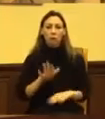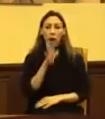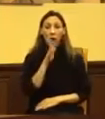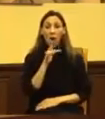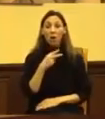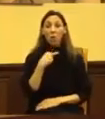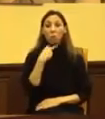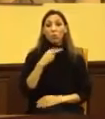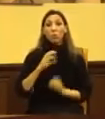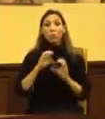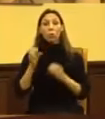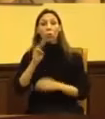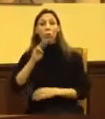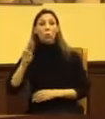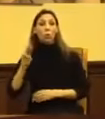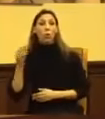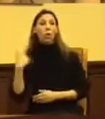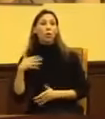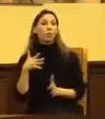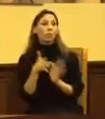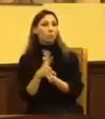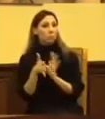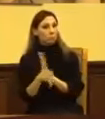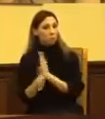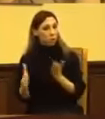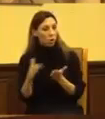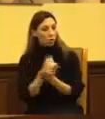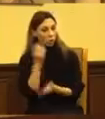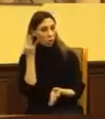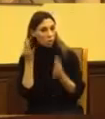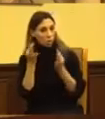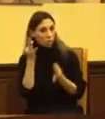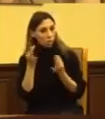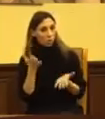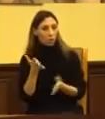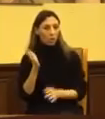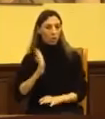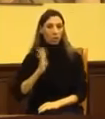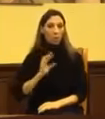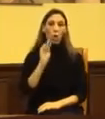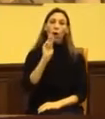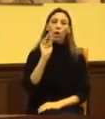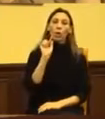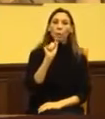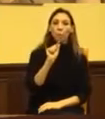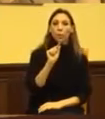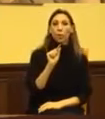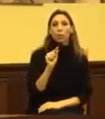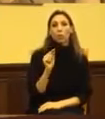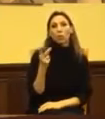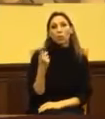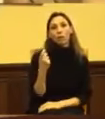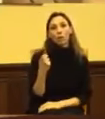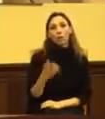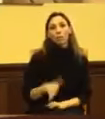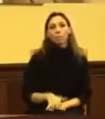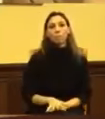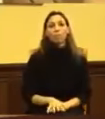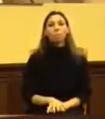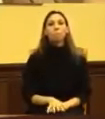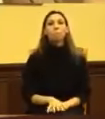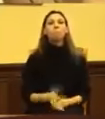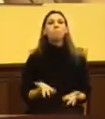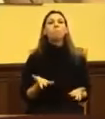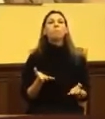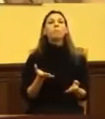Partido Popular en este caso en el tema, pues dirá lo que crea conveniente que tenga que decir en sus 4 minutos que le quedan. Siga. Y mire, es indignante y no